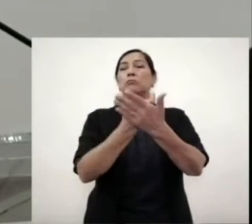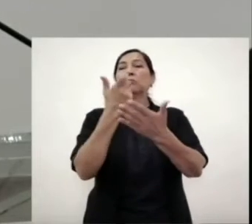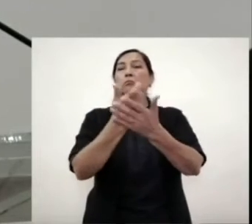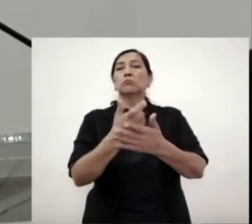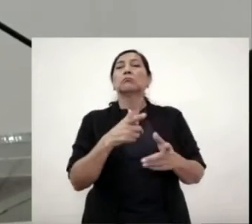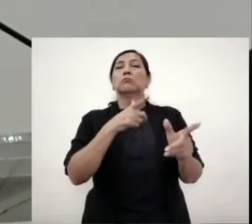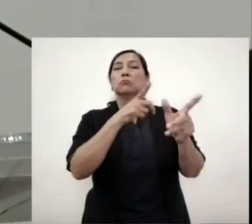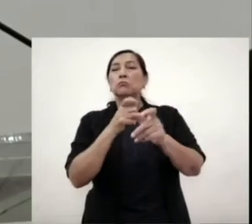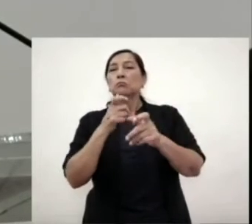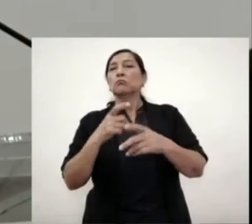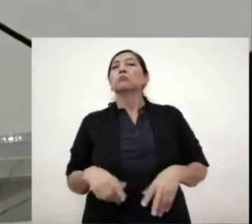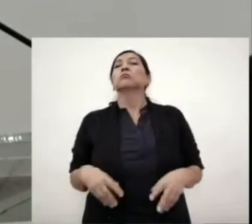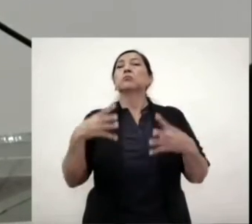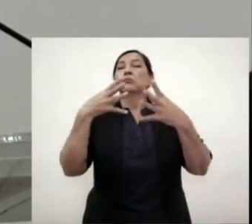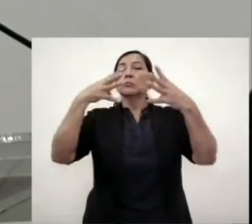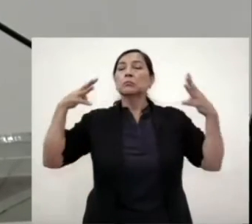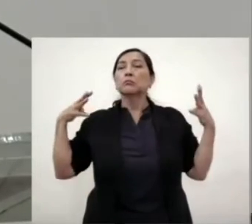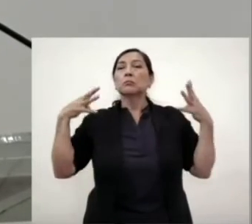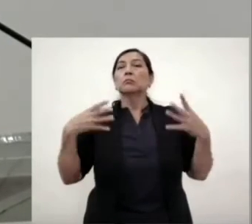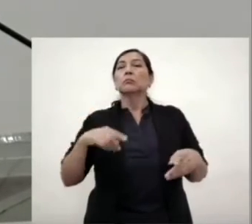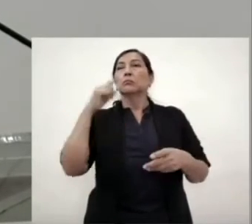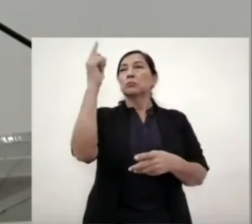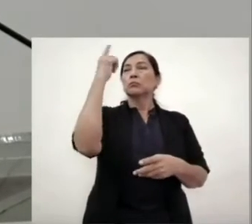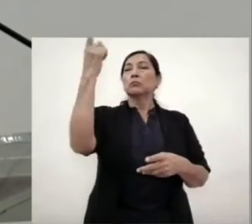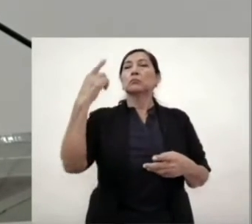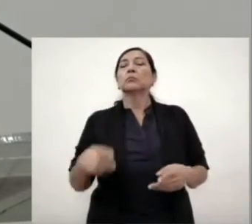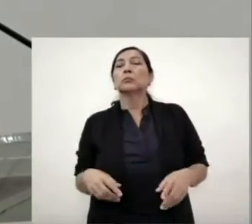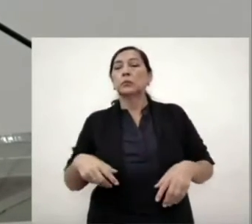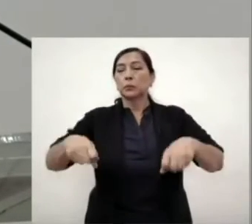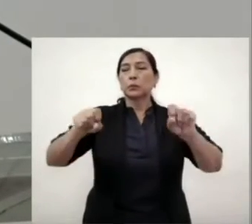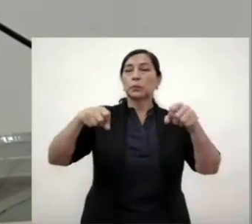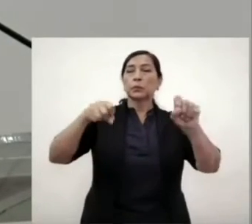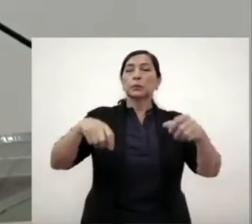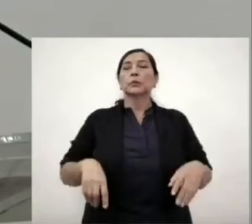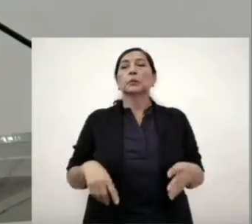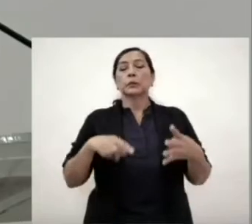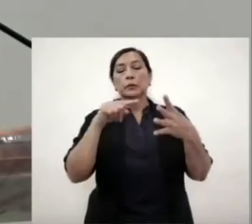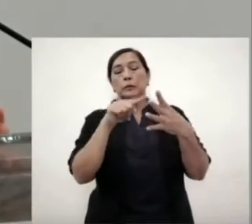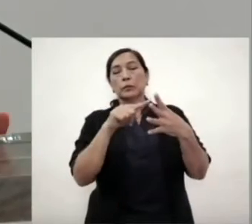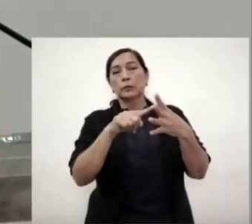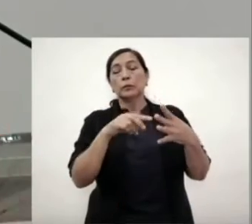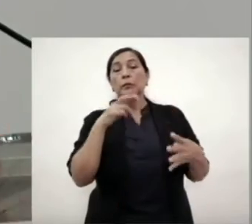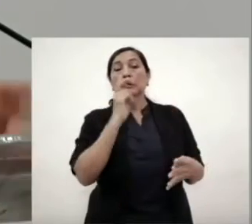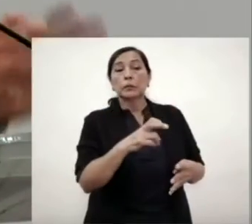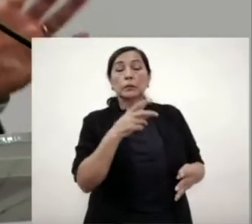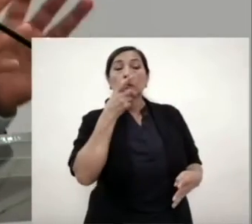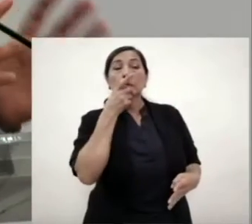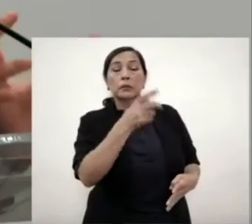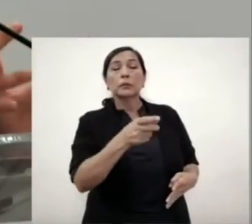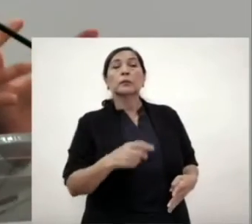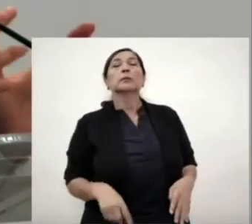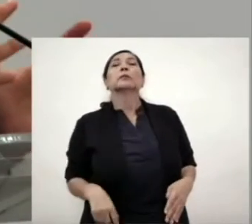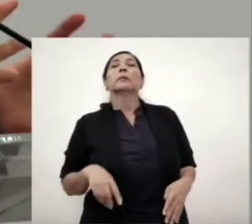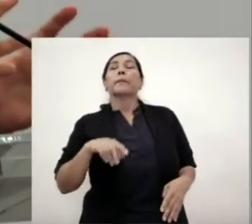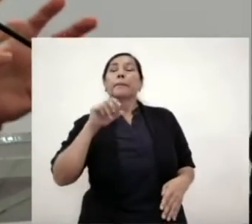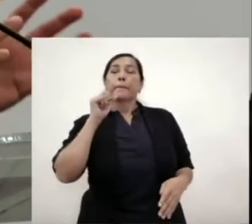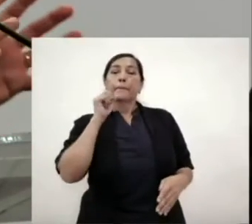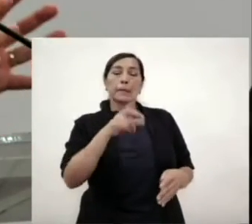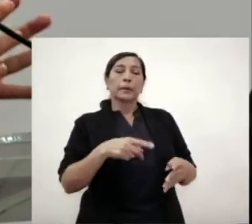armamento, patrullas, motocicletas. Eso se hace a través de una licitación. La licitación tiene su propio tiempo.